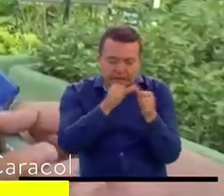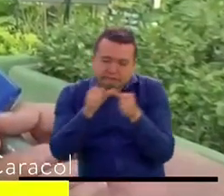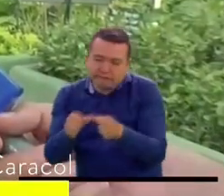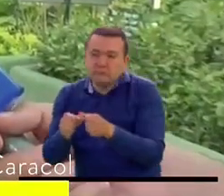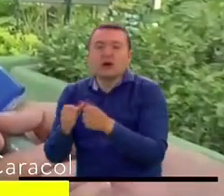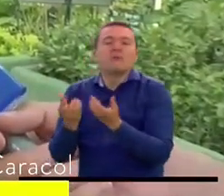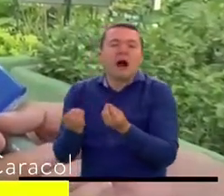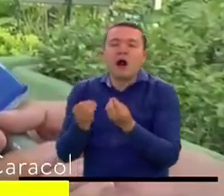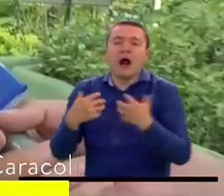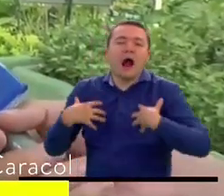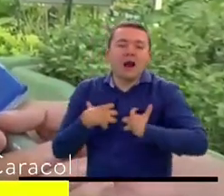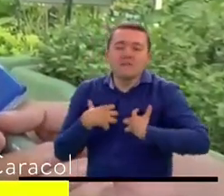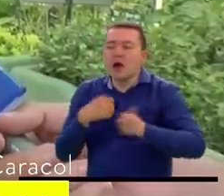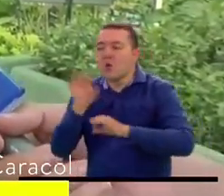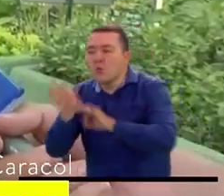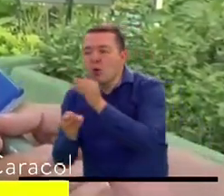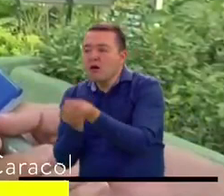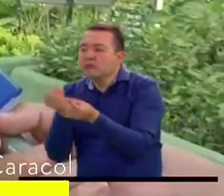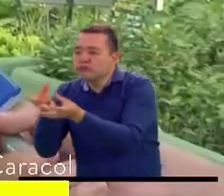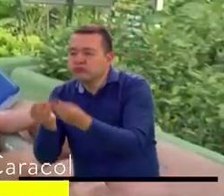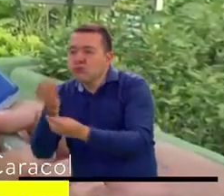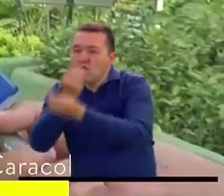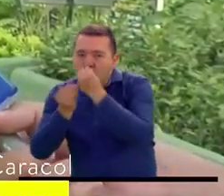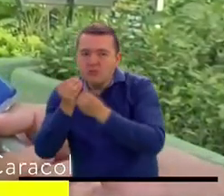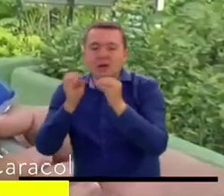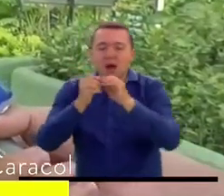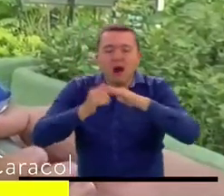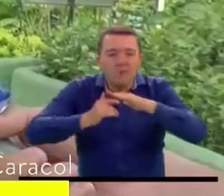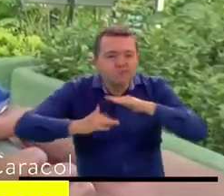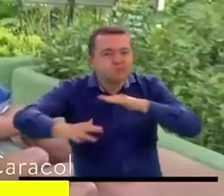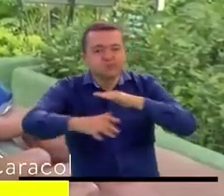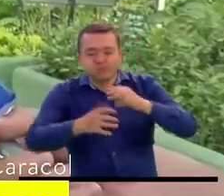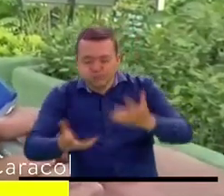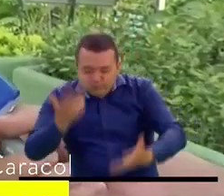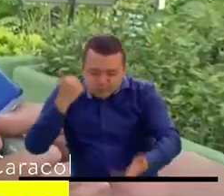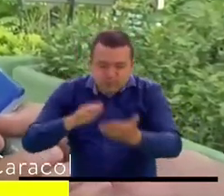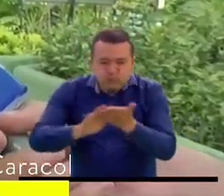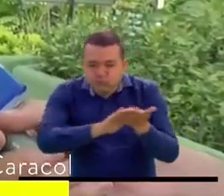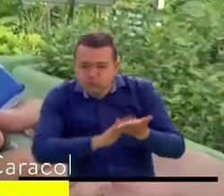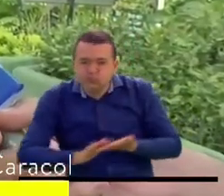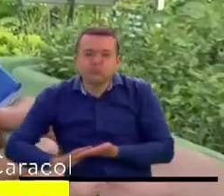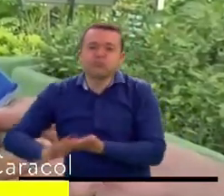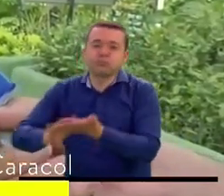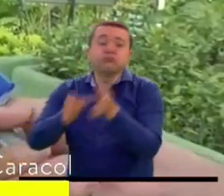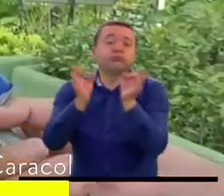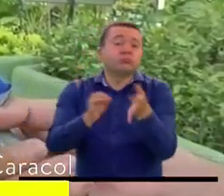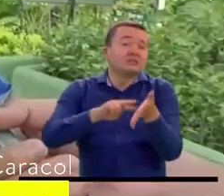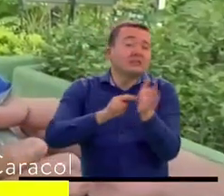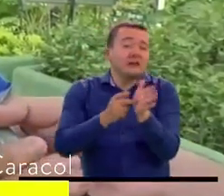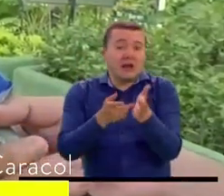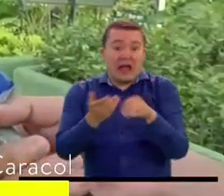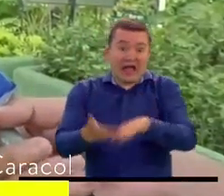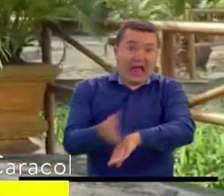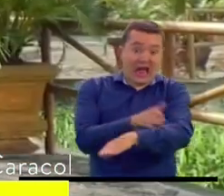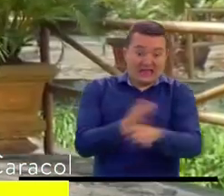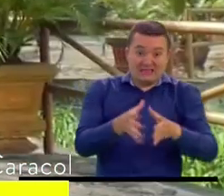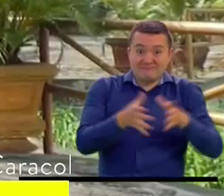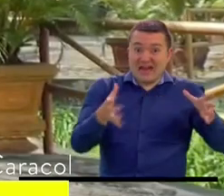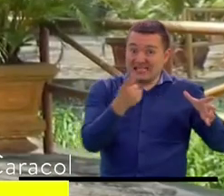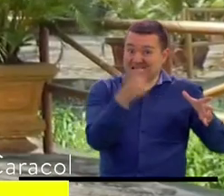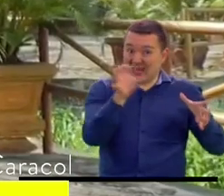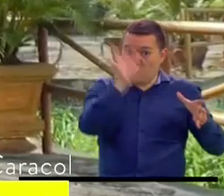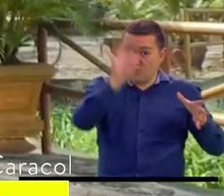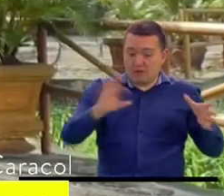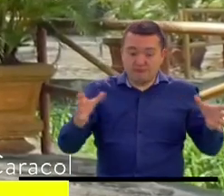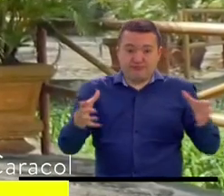sostenimiento de las zonas acuáticas. Estamos trabajando alrededor del 15% del personal que siempre necesitamos. Ante